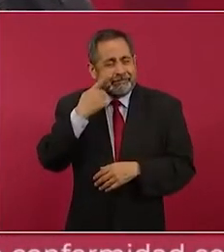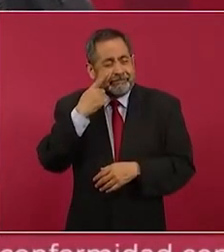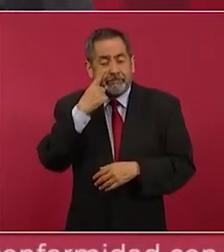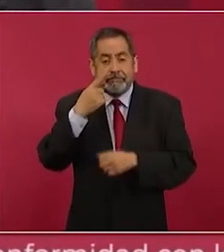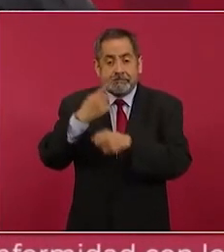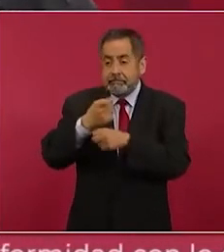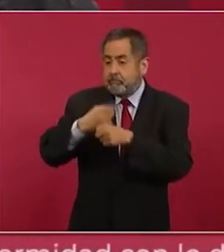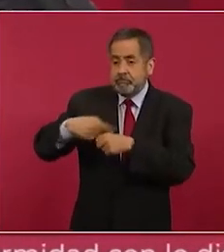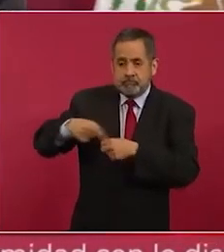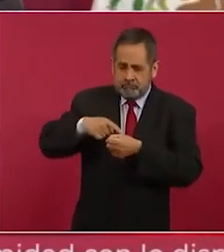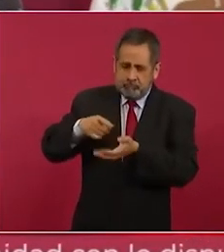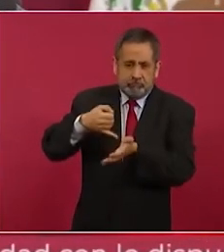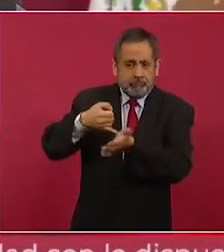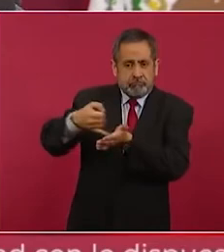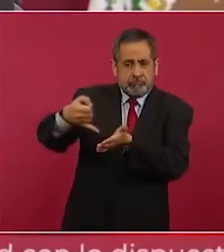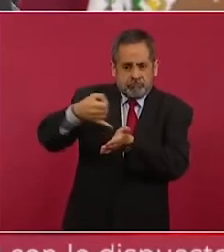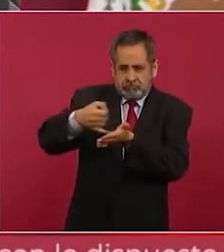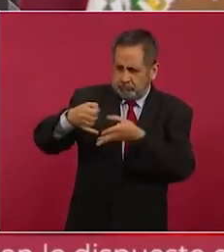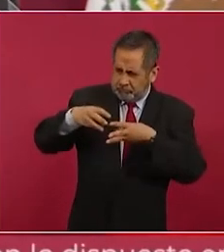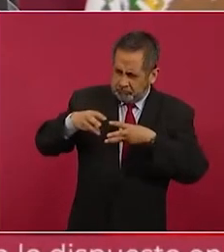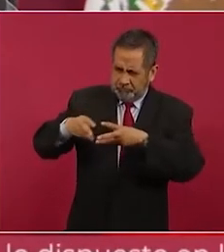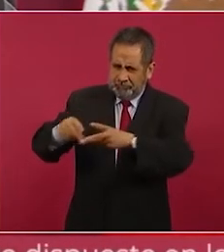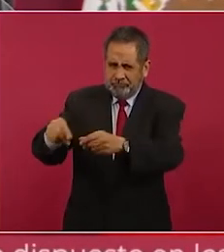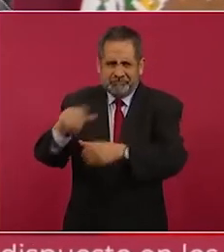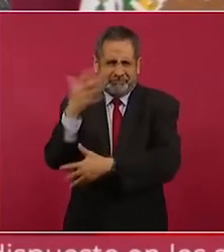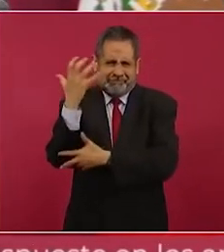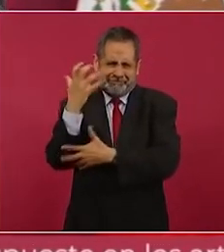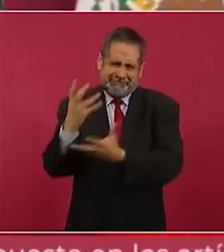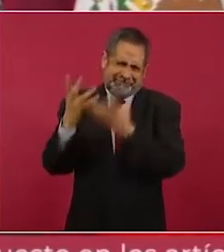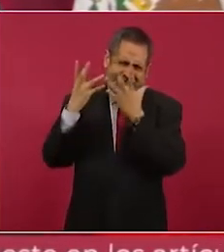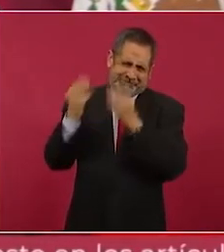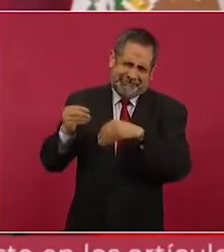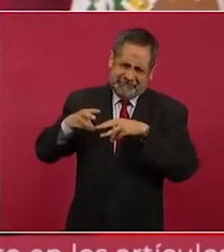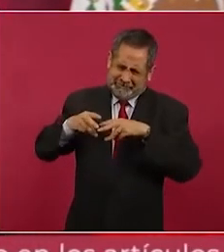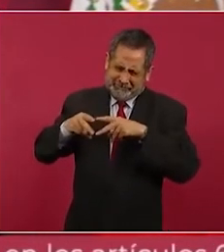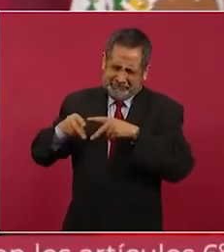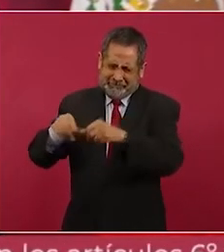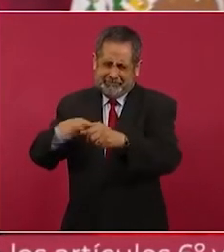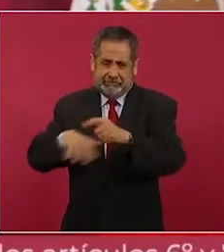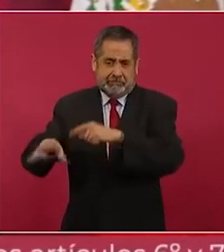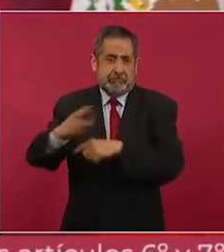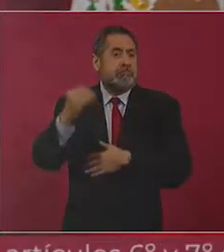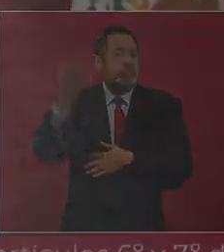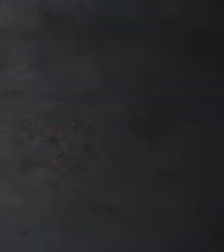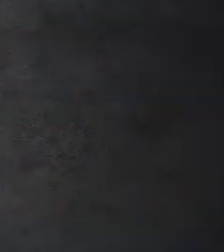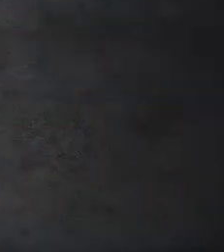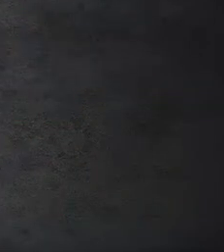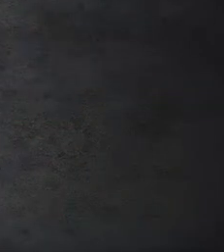como nunca árboles en toda la ruta del Tren Maya.